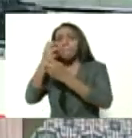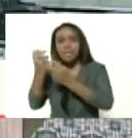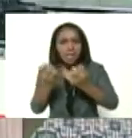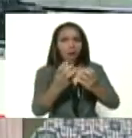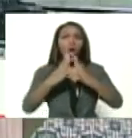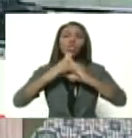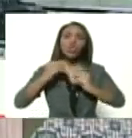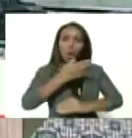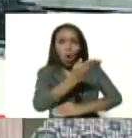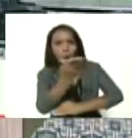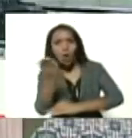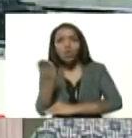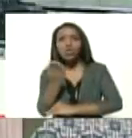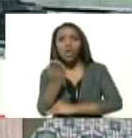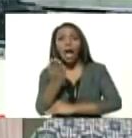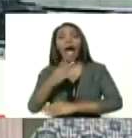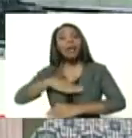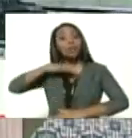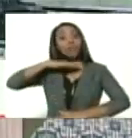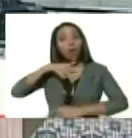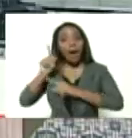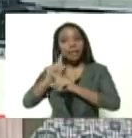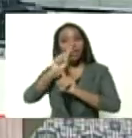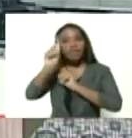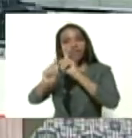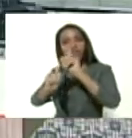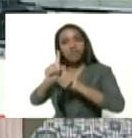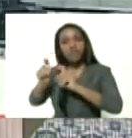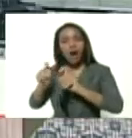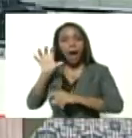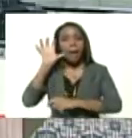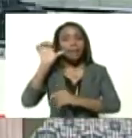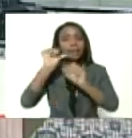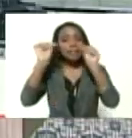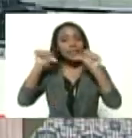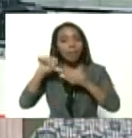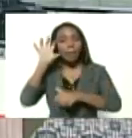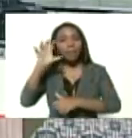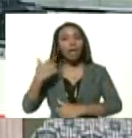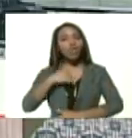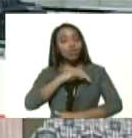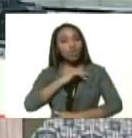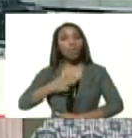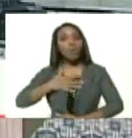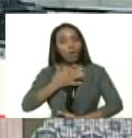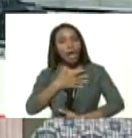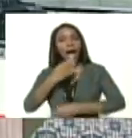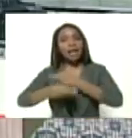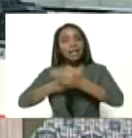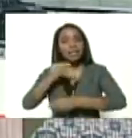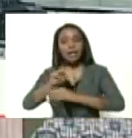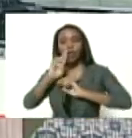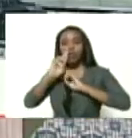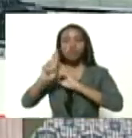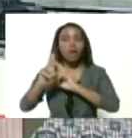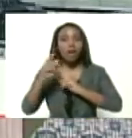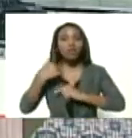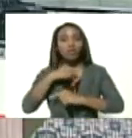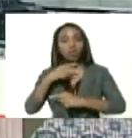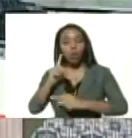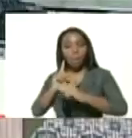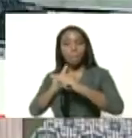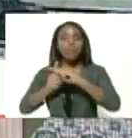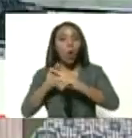todos y a todas a que llenemos esta encuesta para nosotros determinar el mapa sanitario de Venezuela, para nosotros